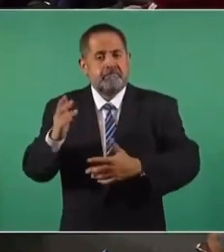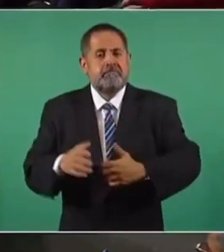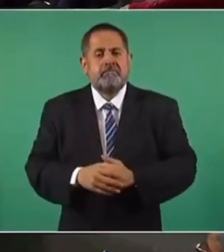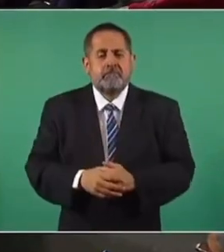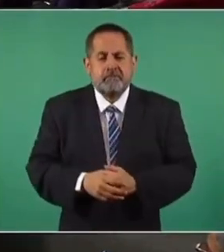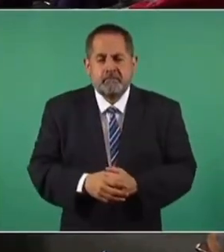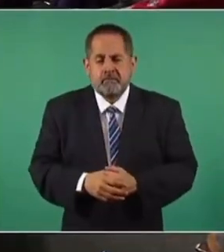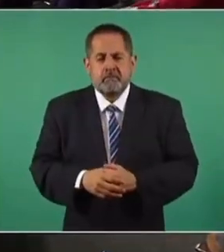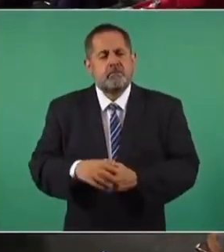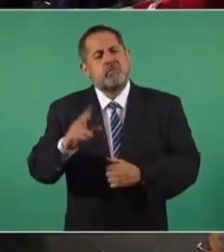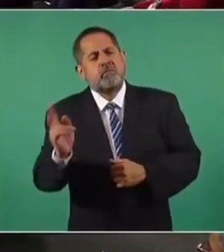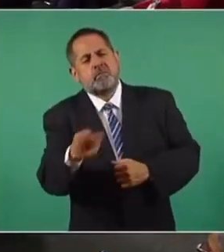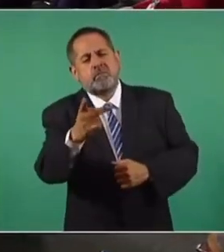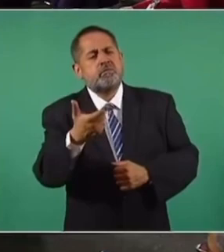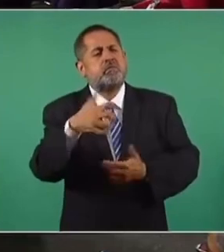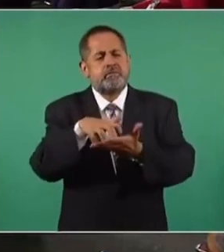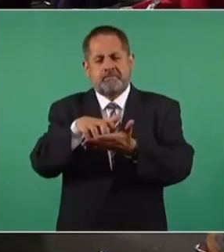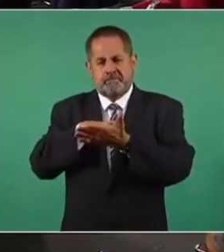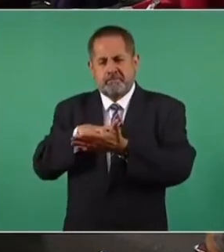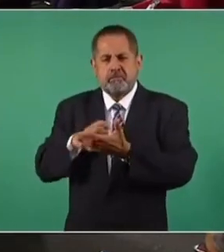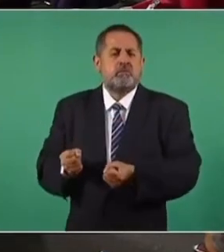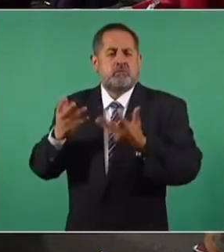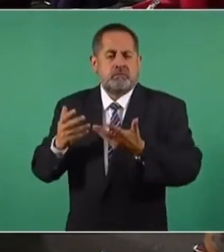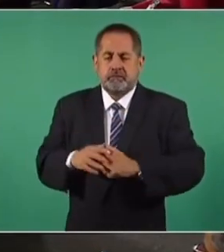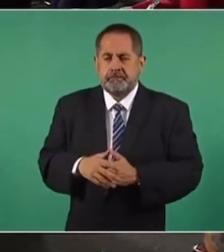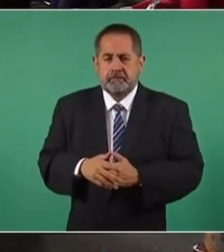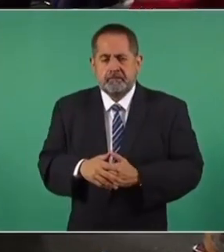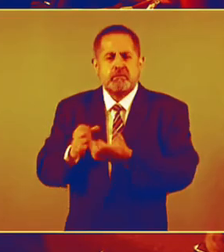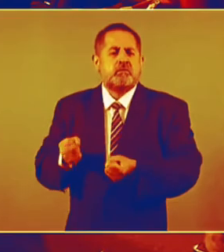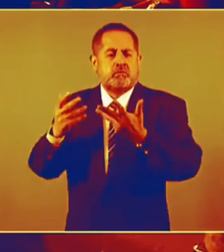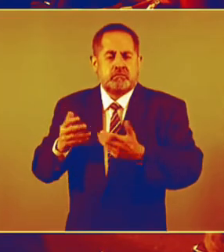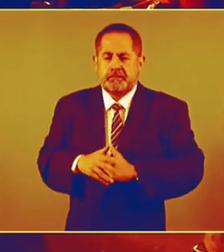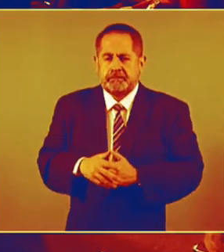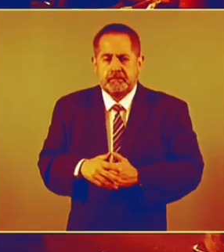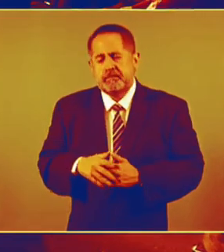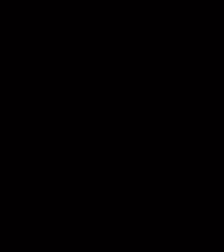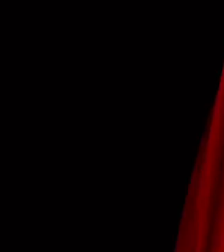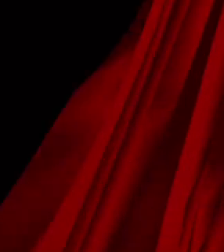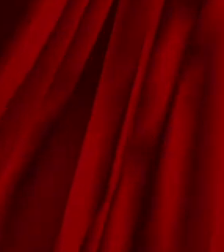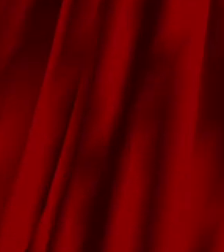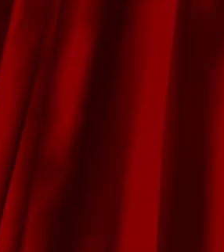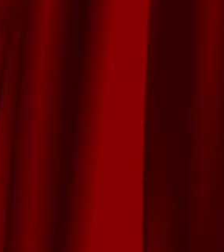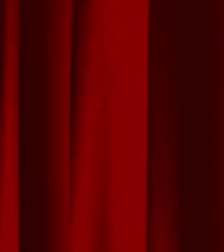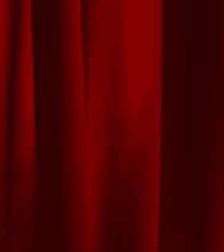cuánto fue el ahorro en las vacunas por pagar anticipadamente? No tenemos todavía el dato. No tenemos todavía el dato.